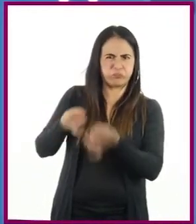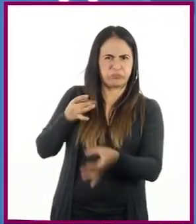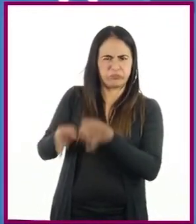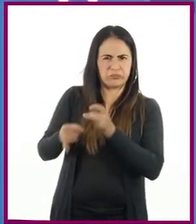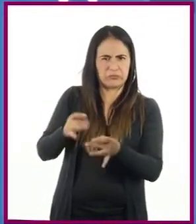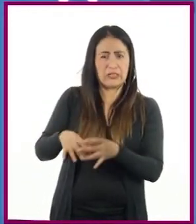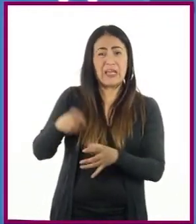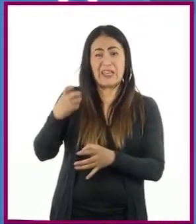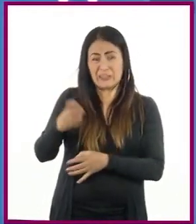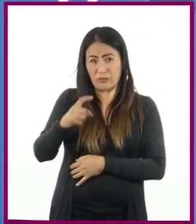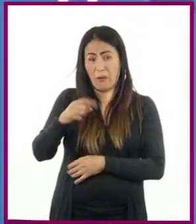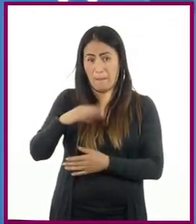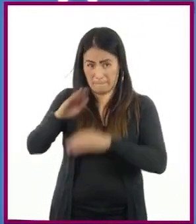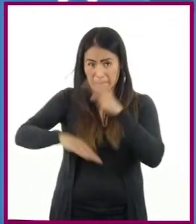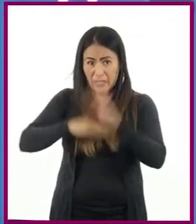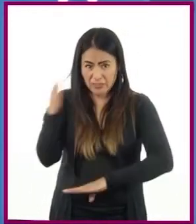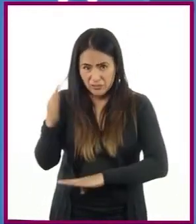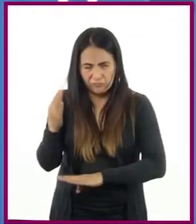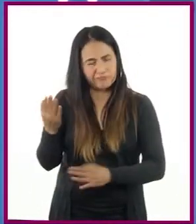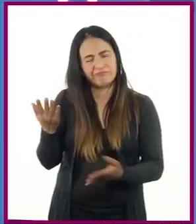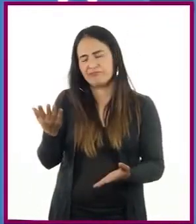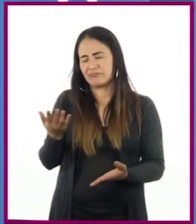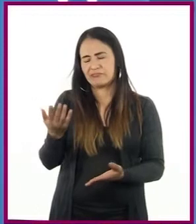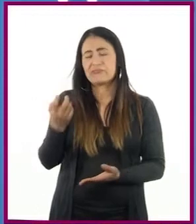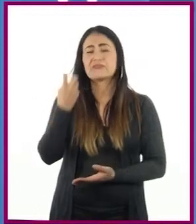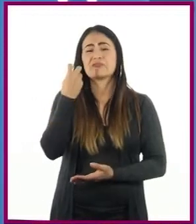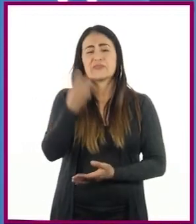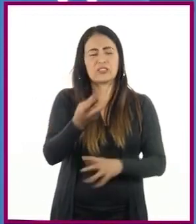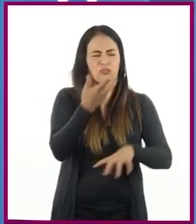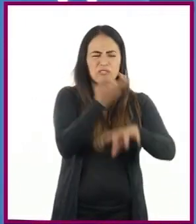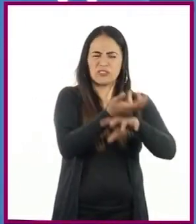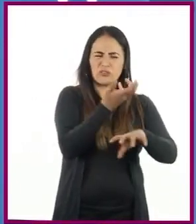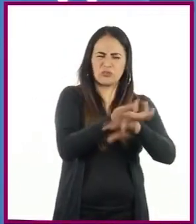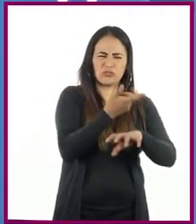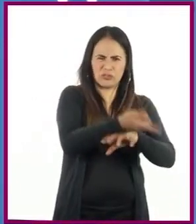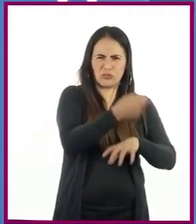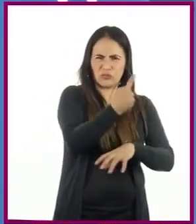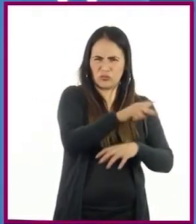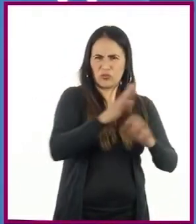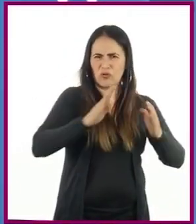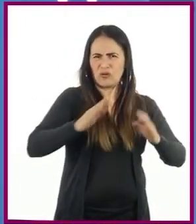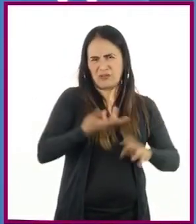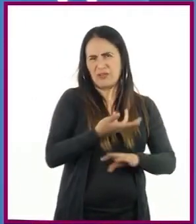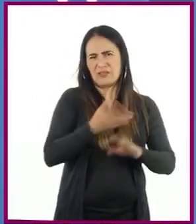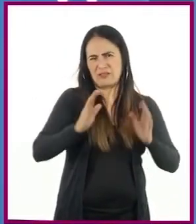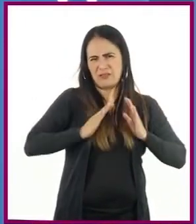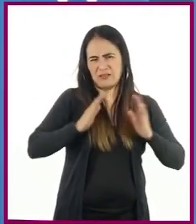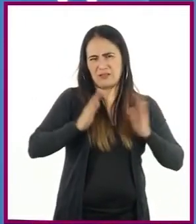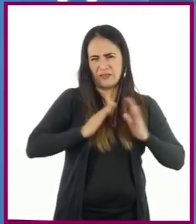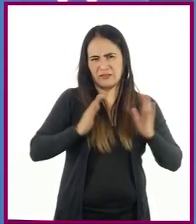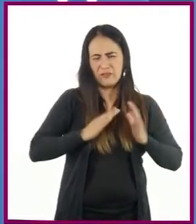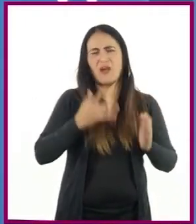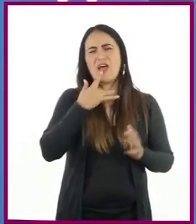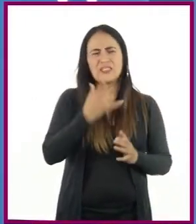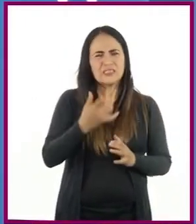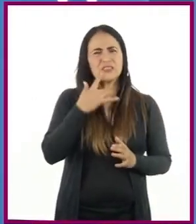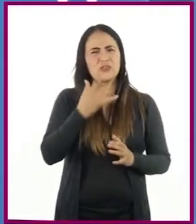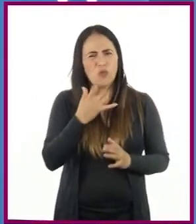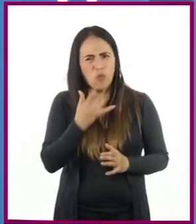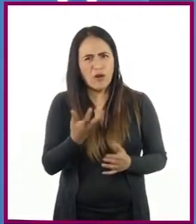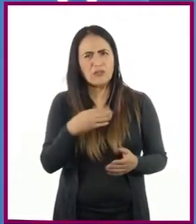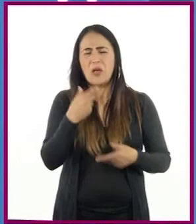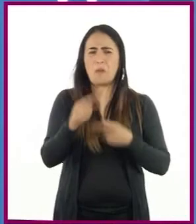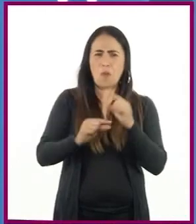ataque fracasó, esto desmoralizó a las tropas norteamericanas debido a que sus esfuerzos y su guerra de terror no habían